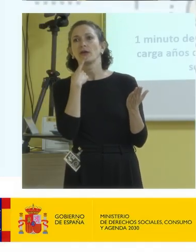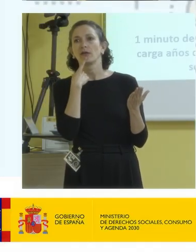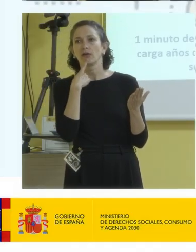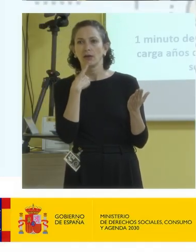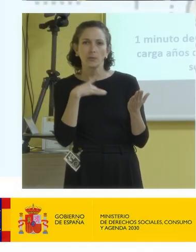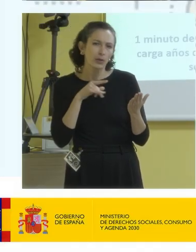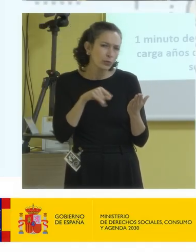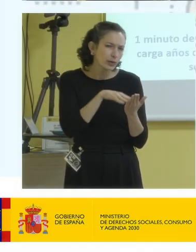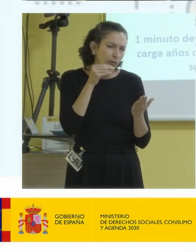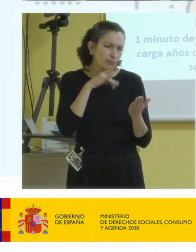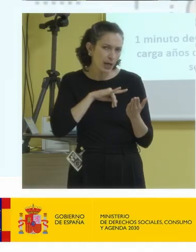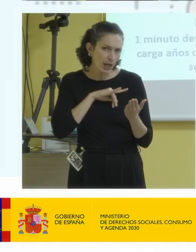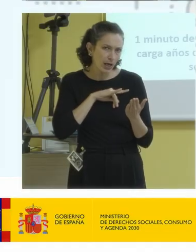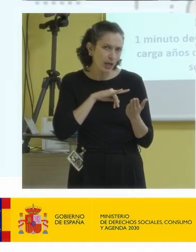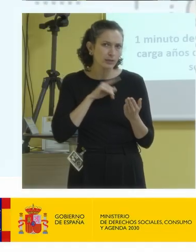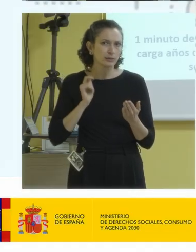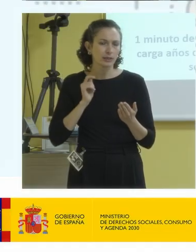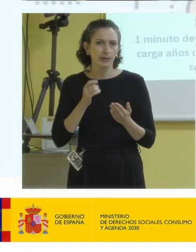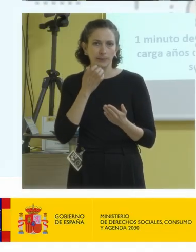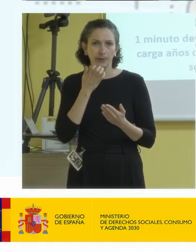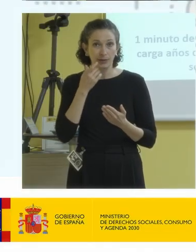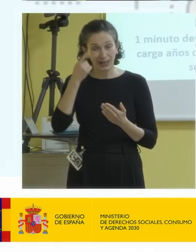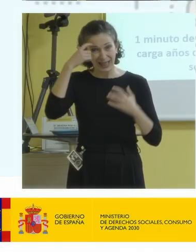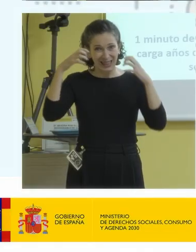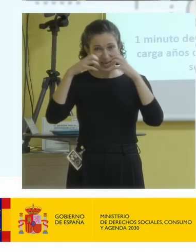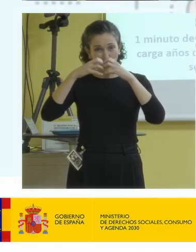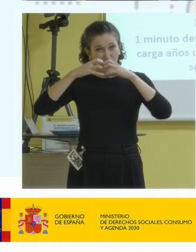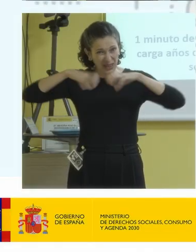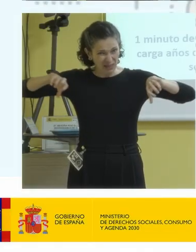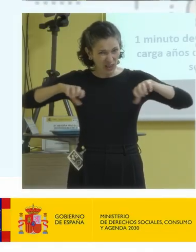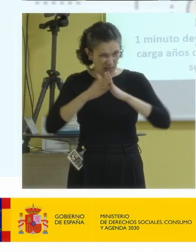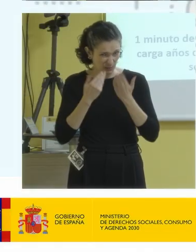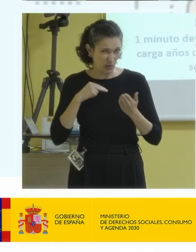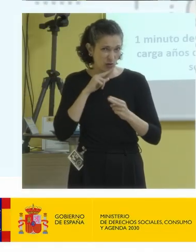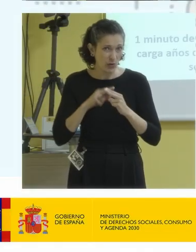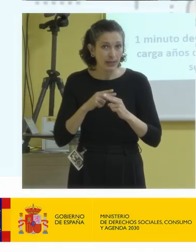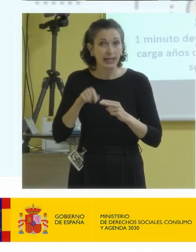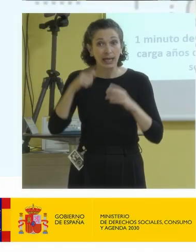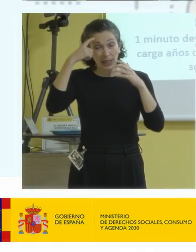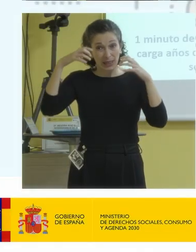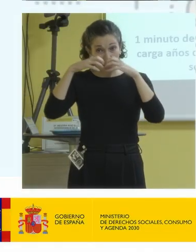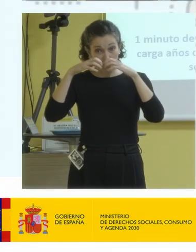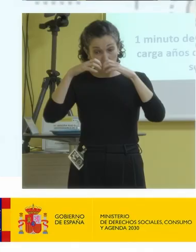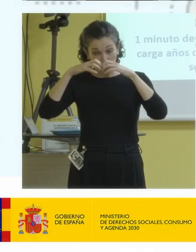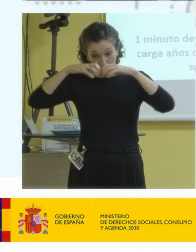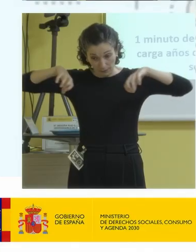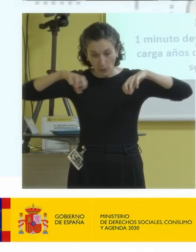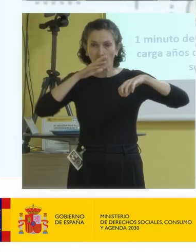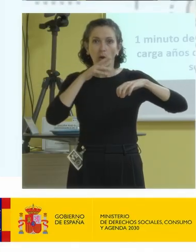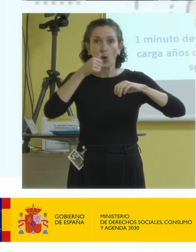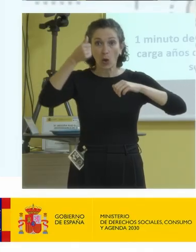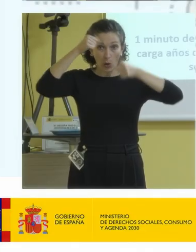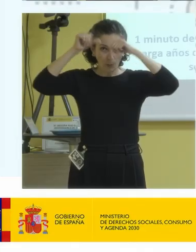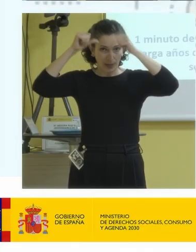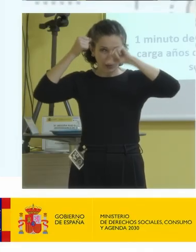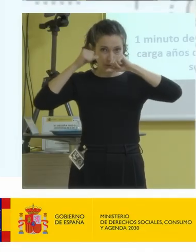entendido. ¿Vale? Que eso pasa mucho con el libro de los cerebros divididos, de Michael Gazzaniga, que estudia cerebros divididos por una operación en la cual les